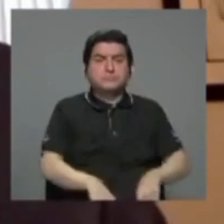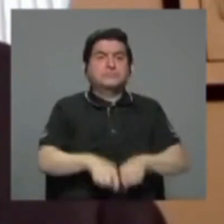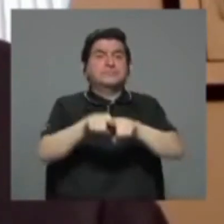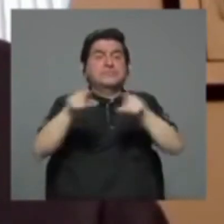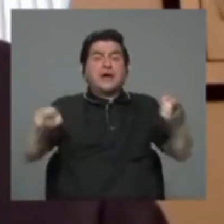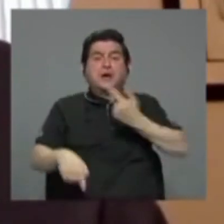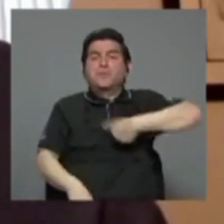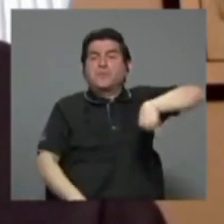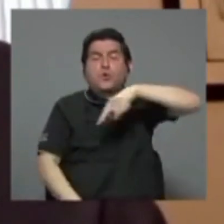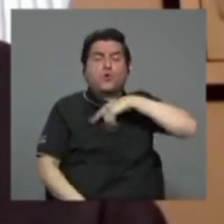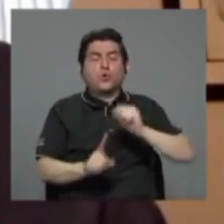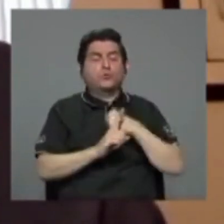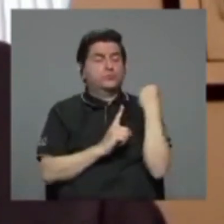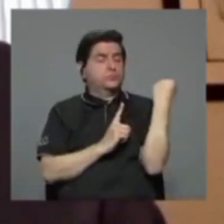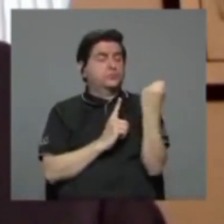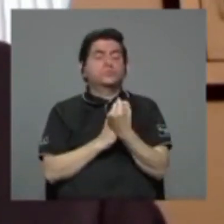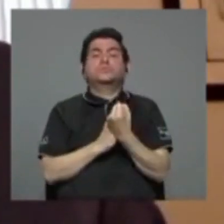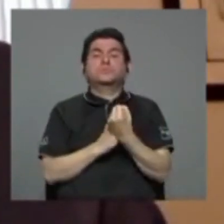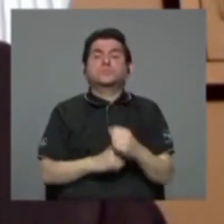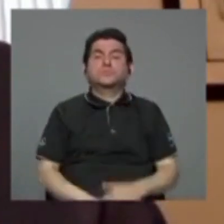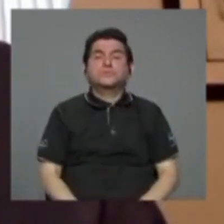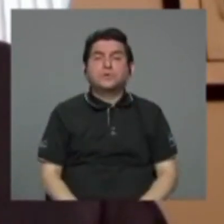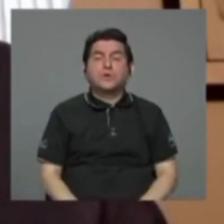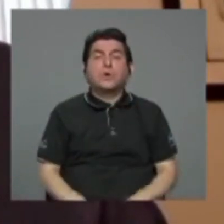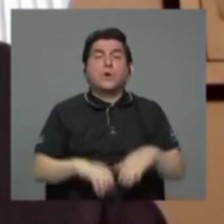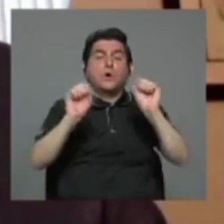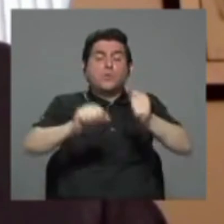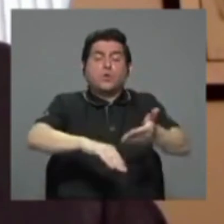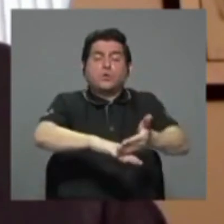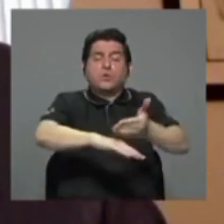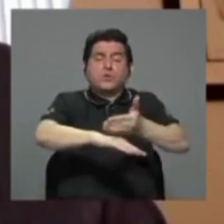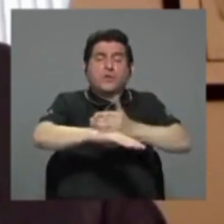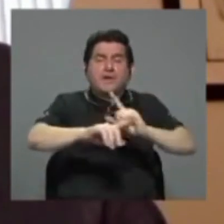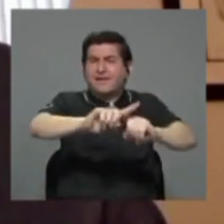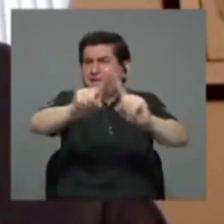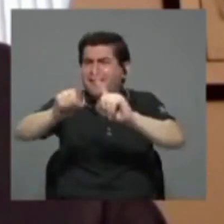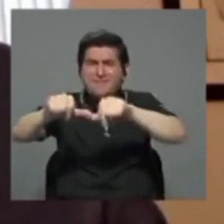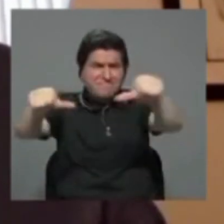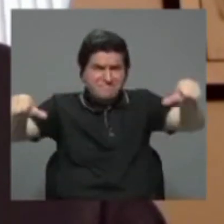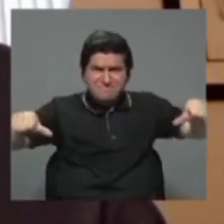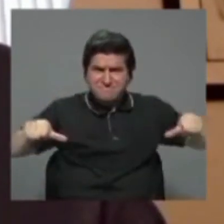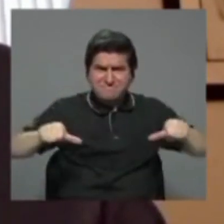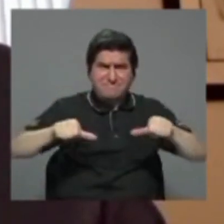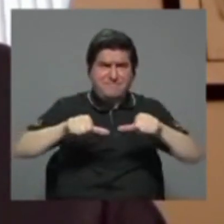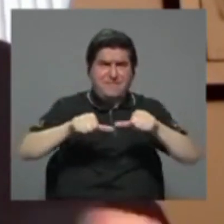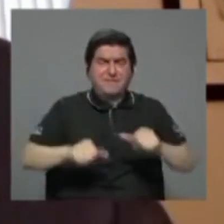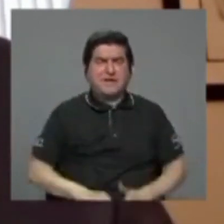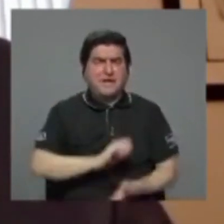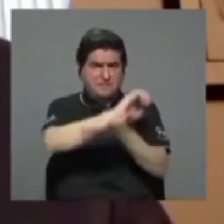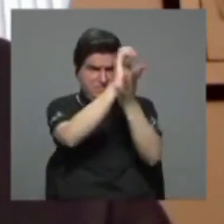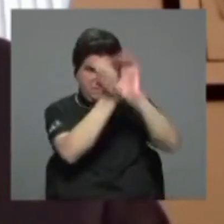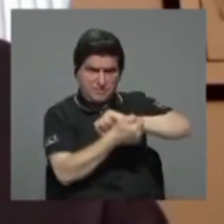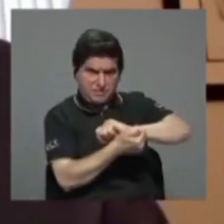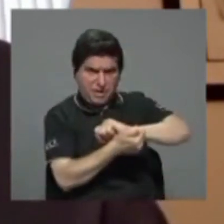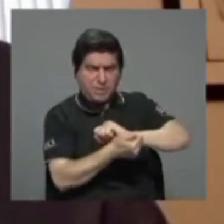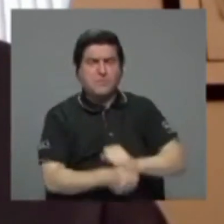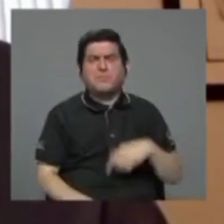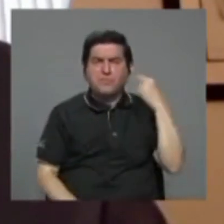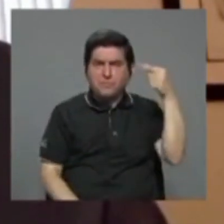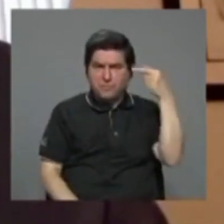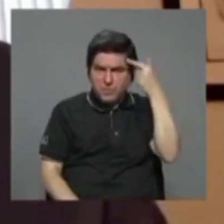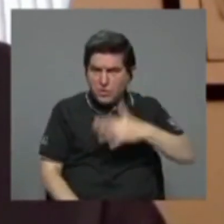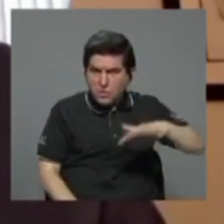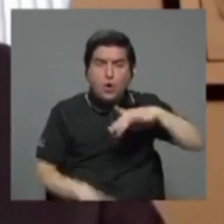tampoco condiciones para poder avanzar en otros ámbitos de reforma del Estado que se